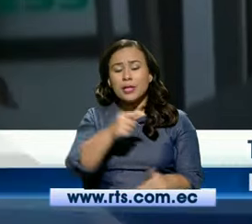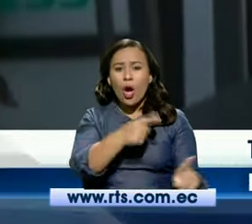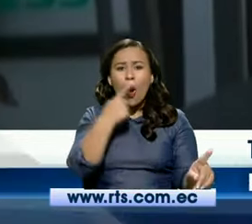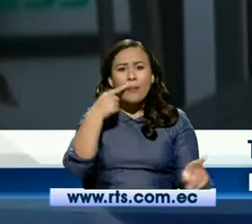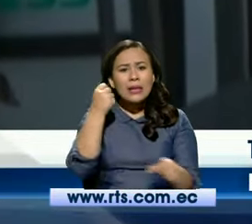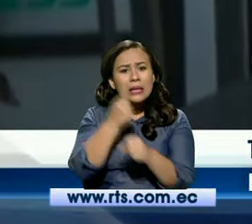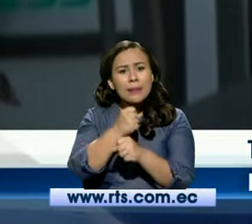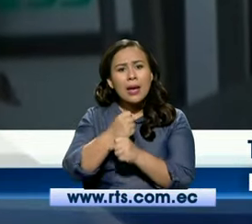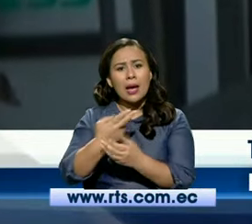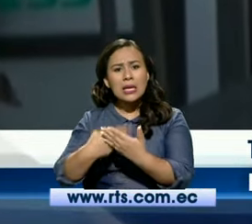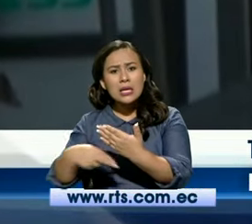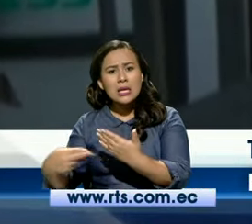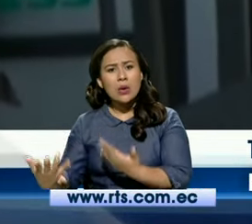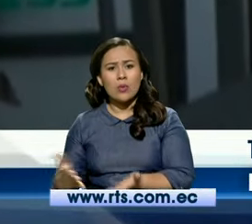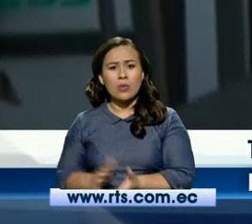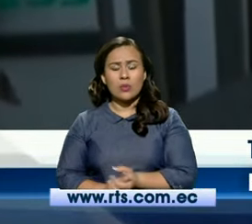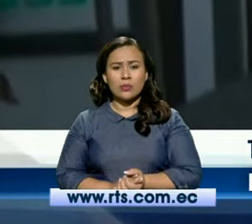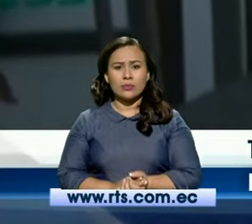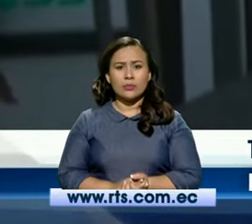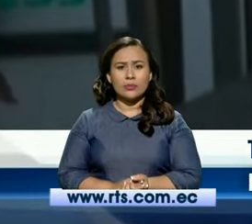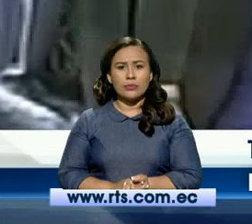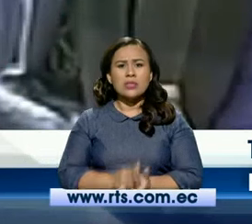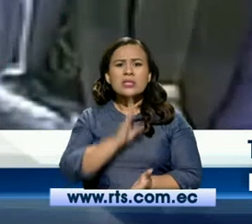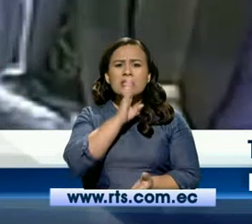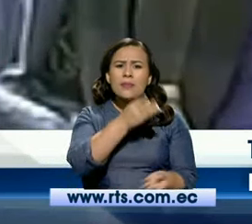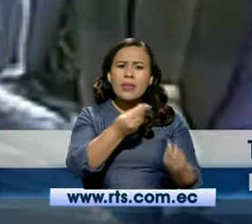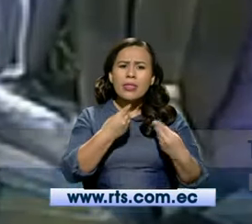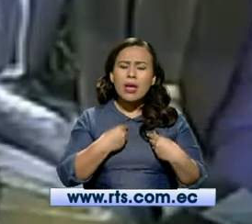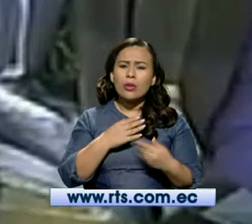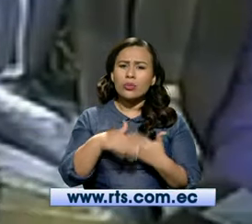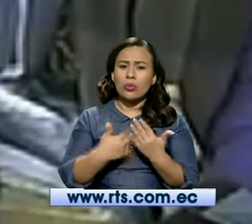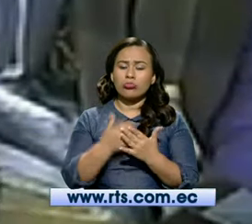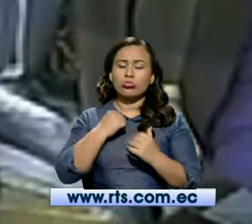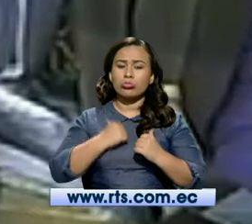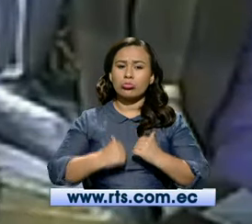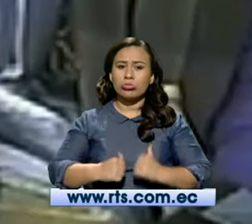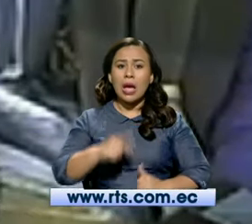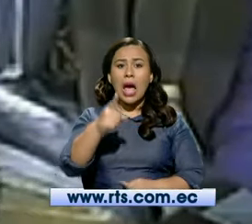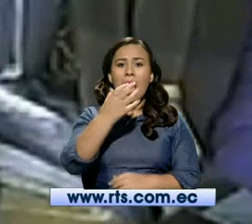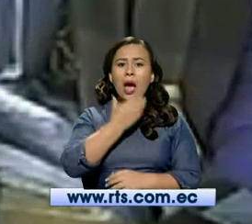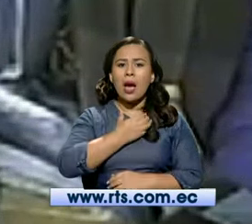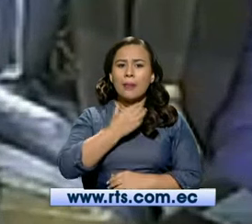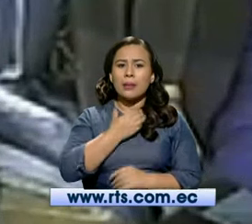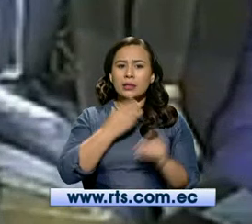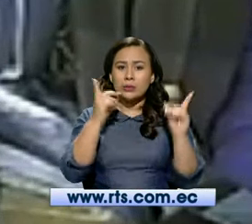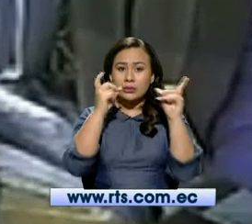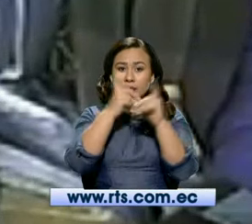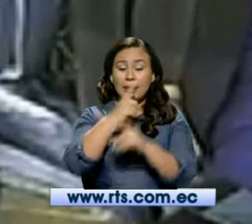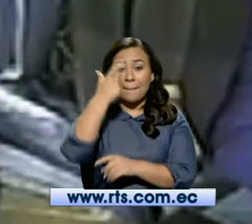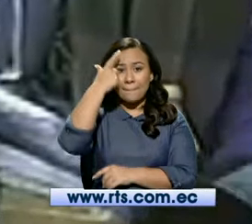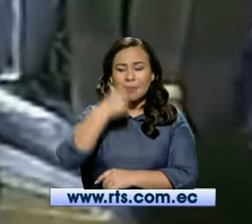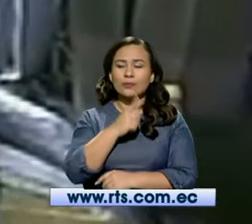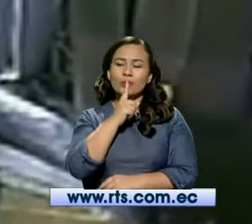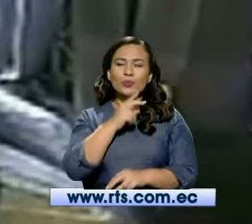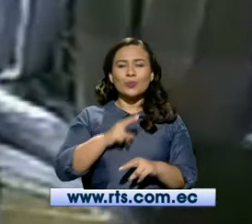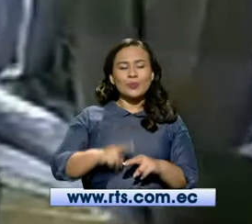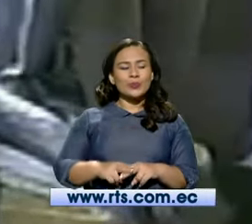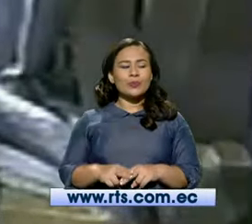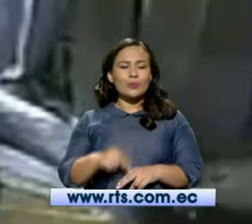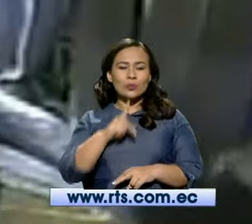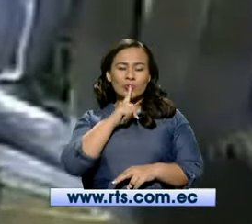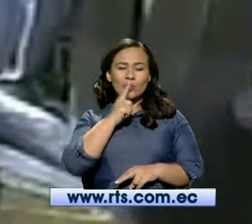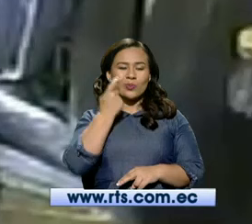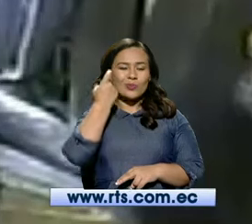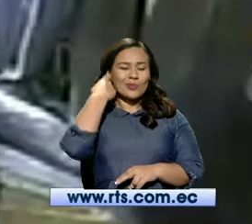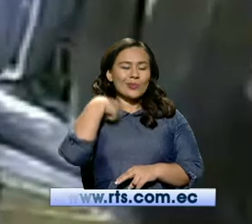familia, siendo un padre que nos daba todo. Luto en el taxismo ambateño, un presunto asesino disfrazado de pasajero terminó